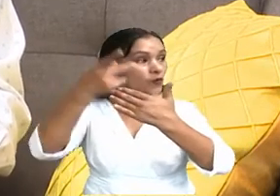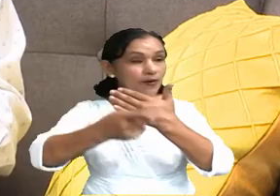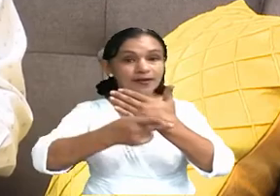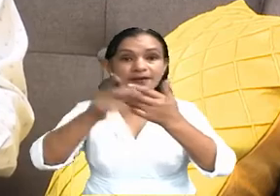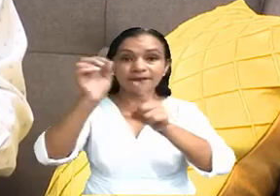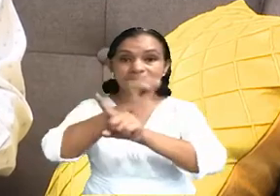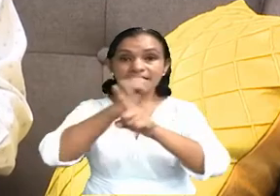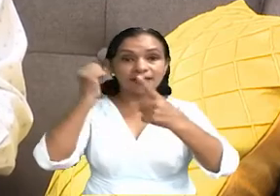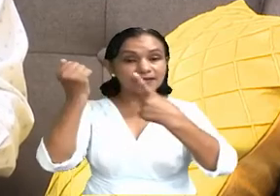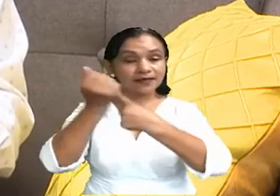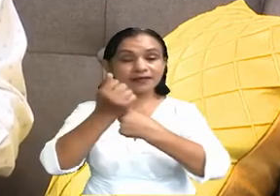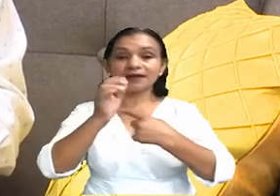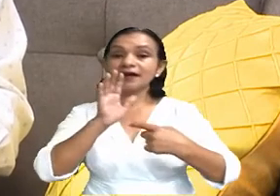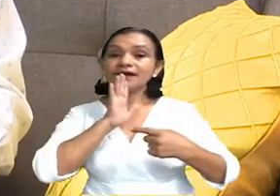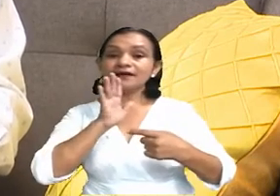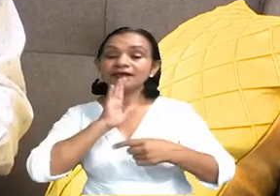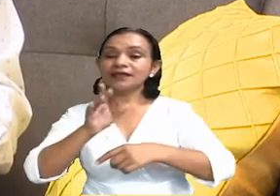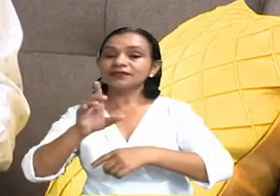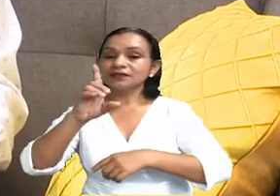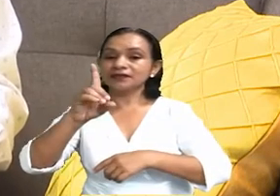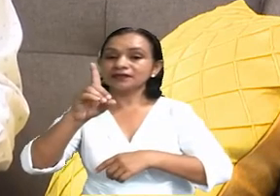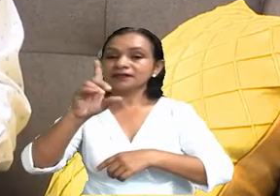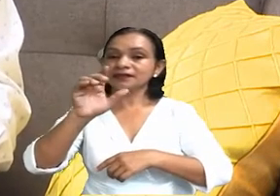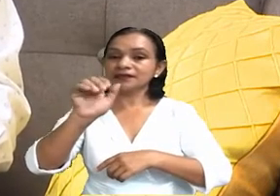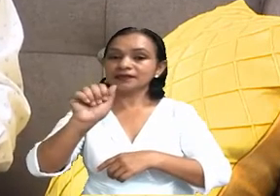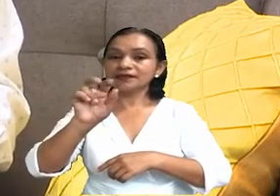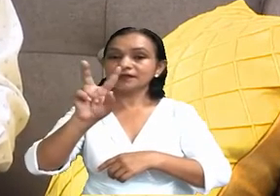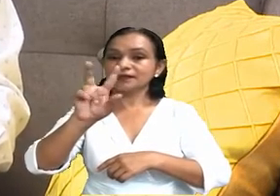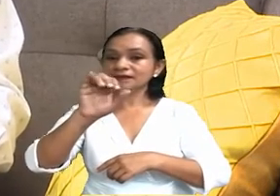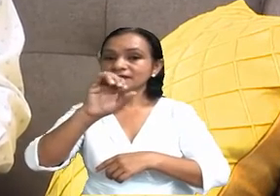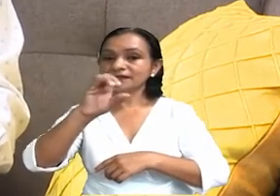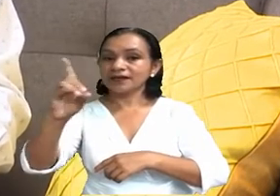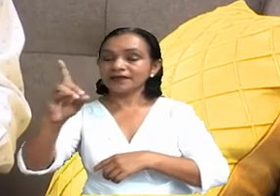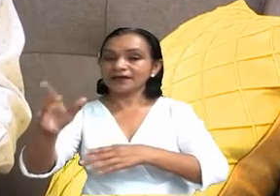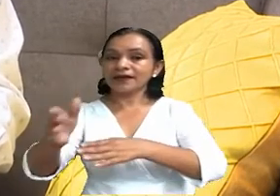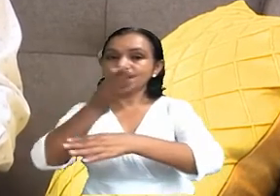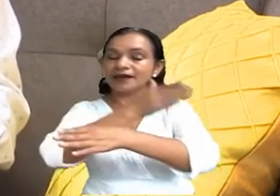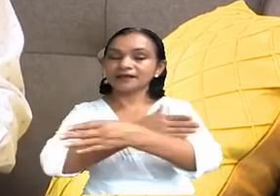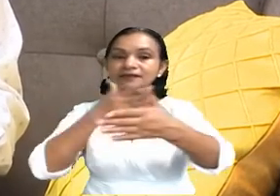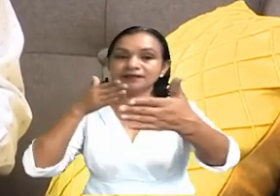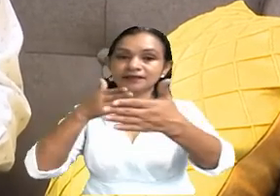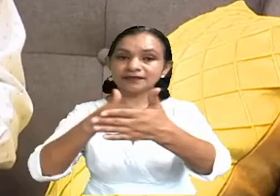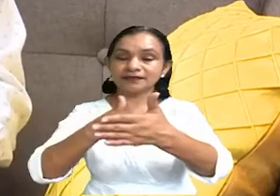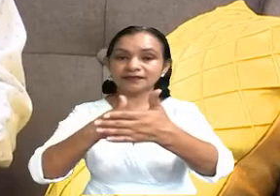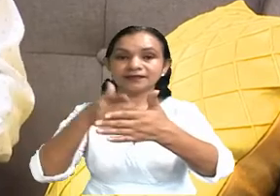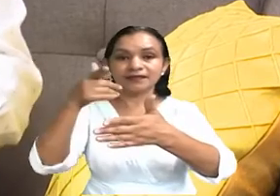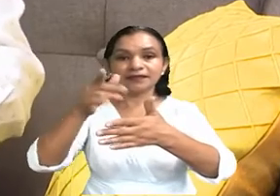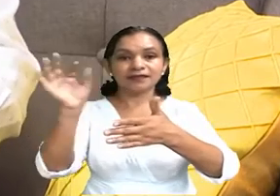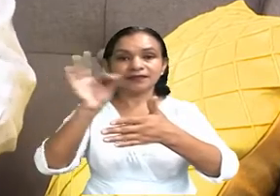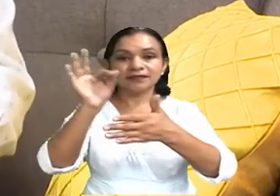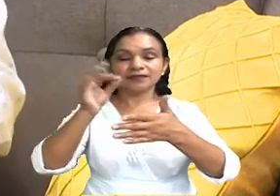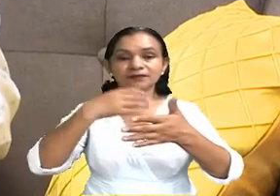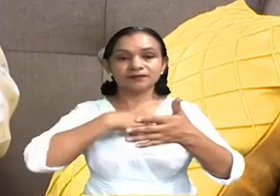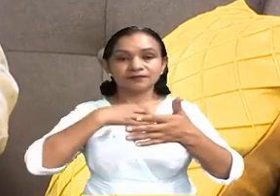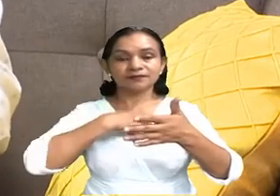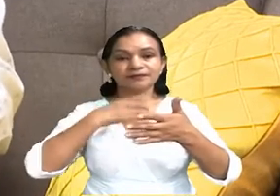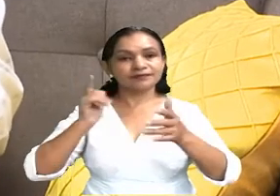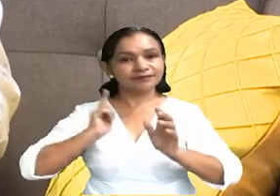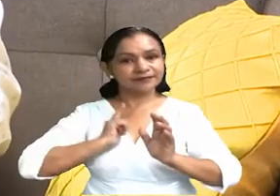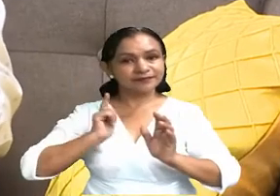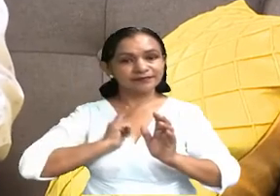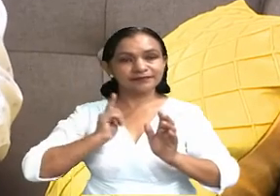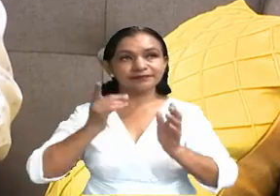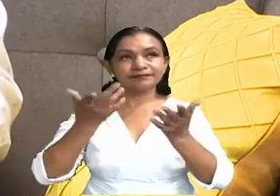Continuamos nuestra conversación, compañero David. Pues antes de irnos a la pausa, ¿no? Líneas de trabajo y expectativas a partir de esa formación técnica que reciben.